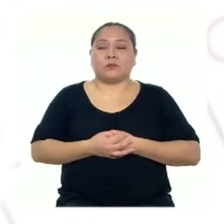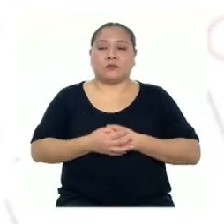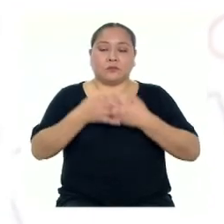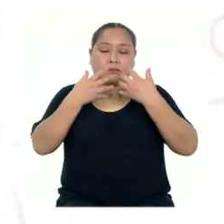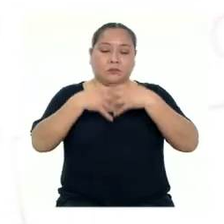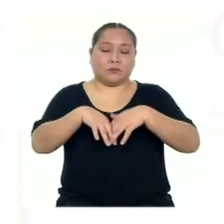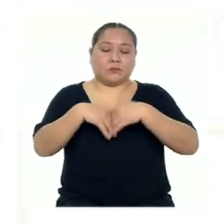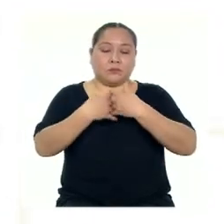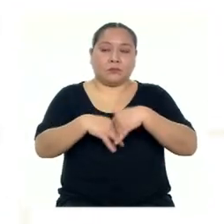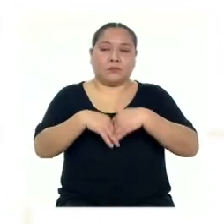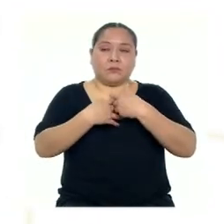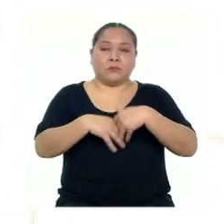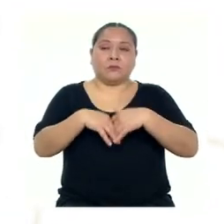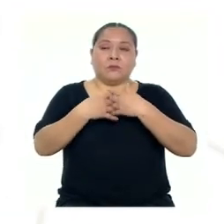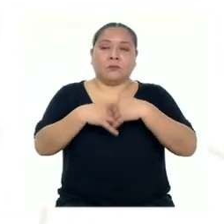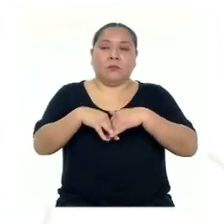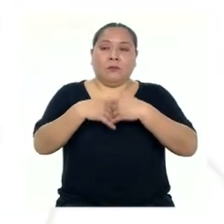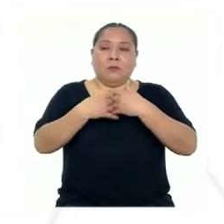industria,